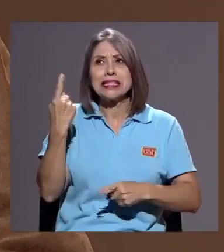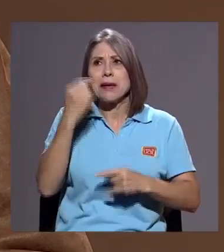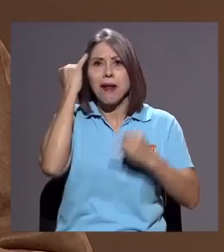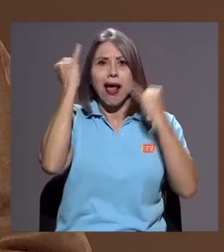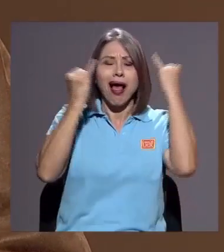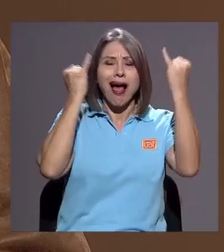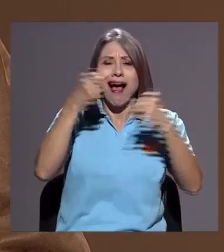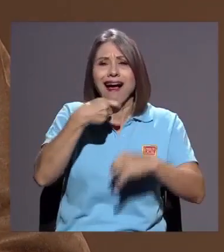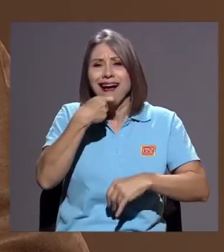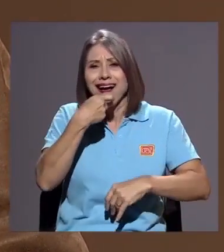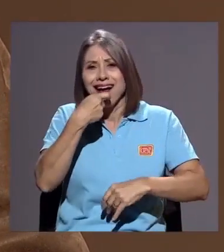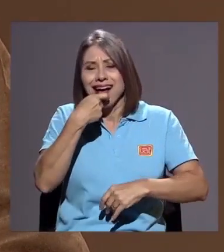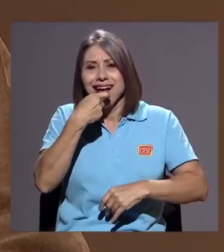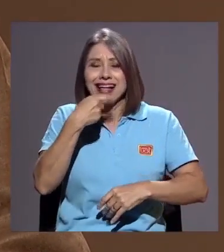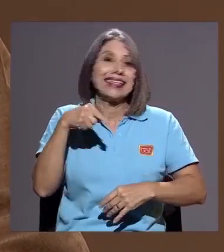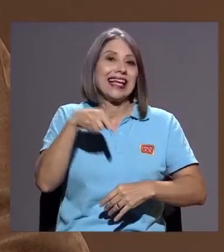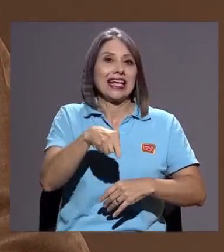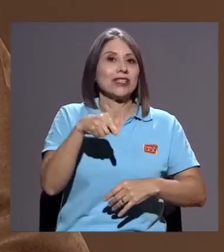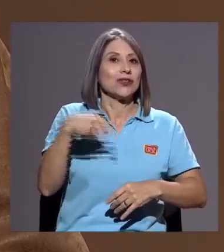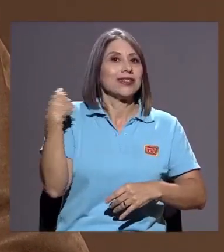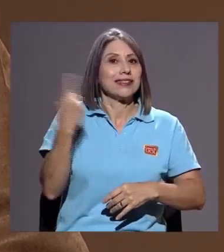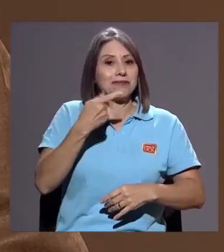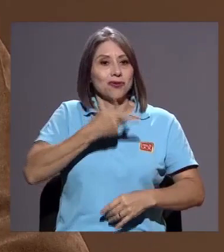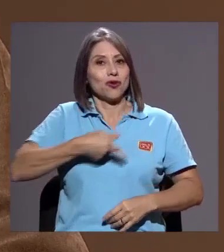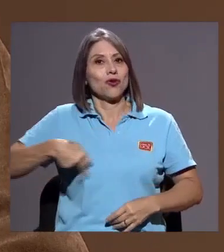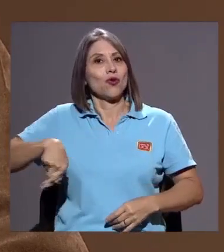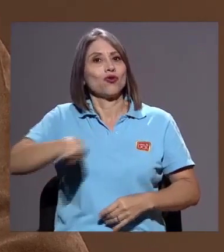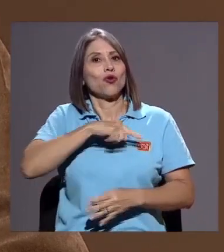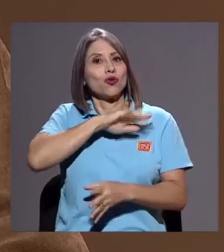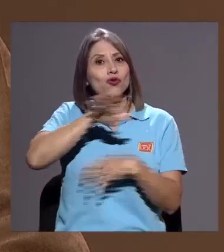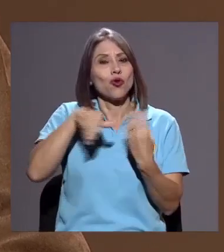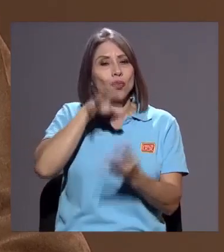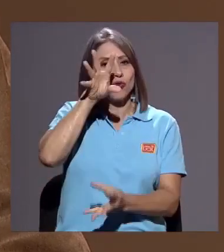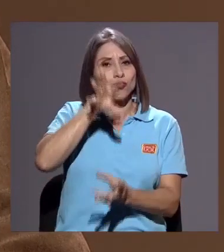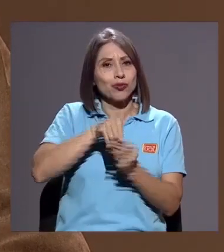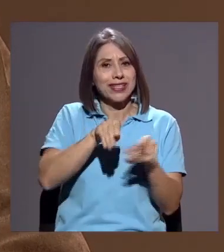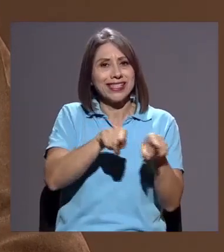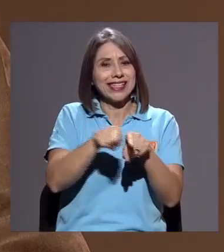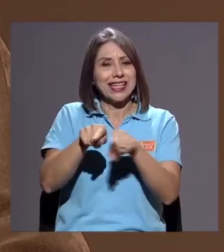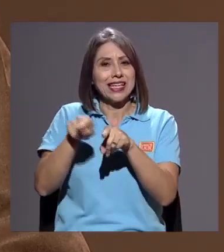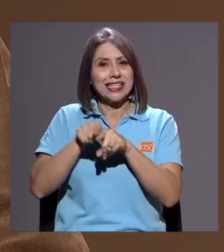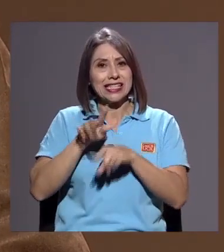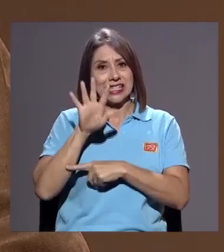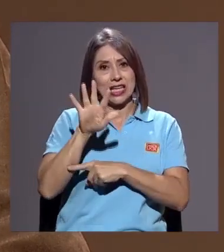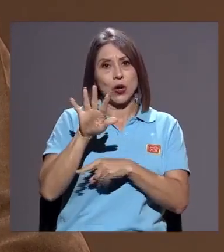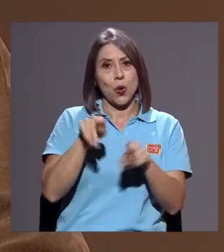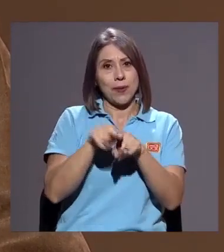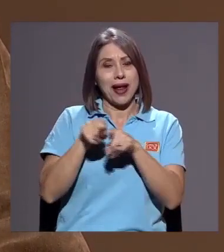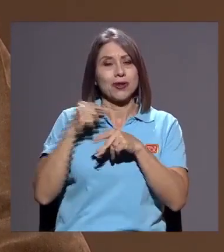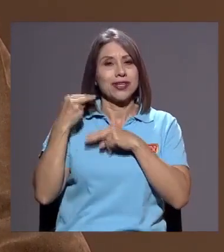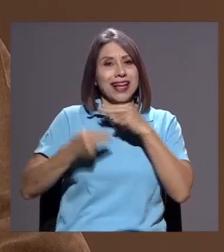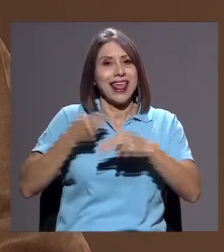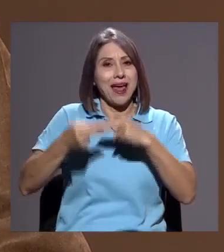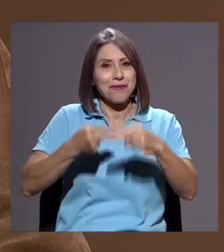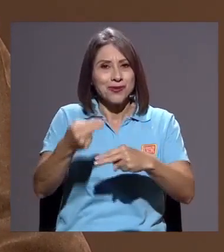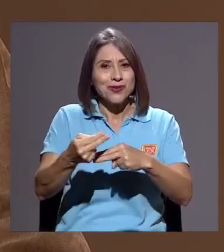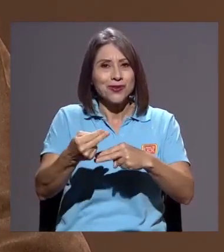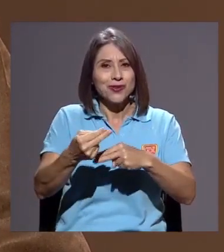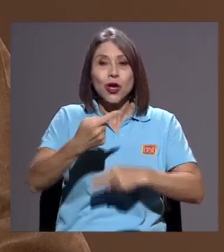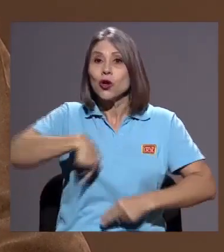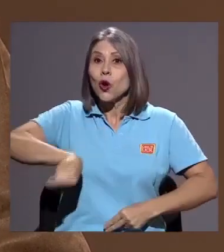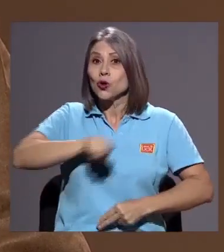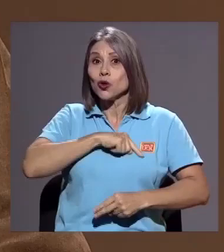eso dichosamente, digo yo, lo heredamos los 5, ¿verdad? Y las reuniones nuestras todavía son